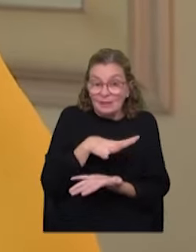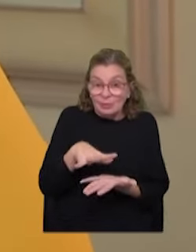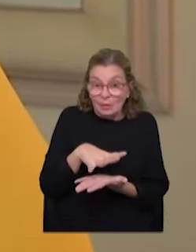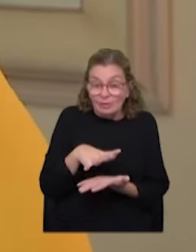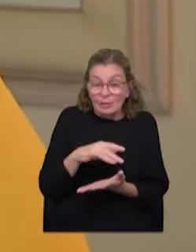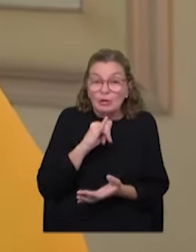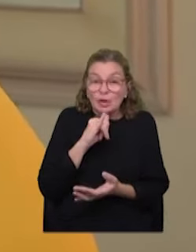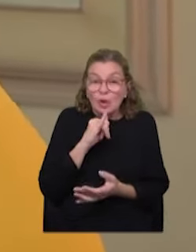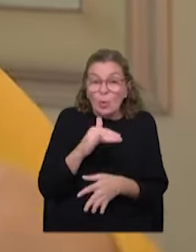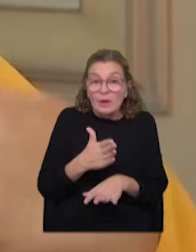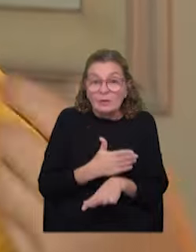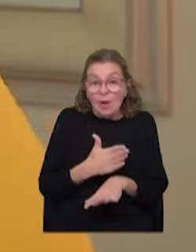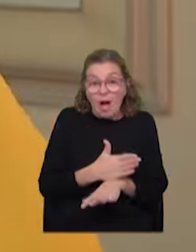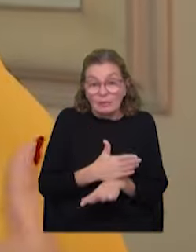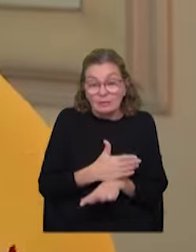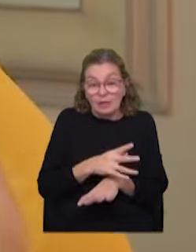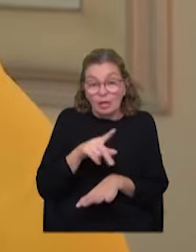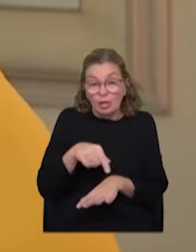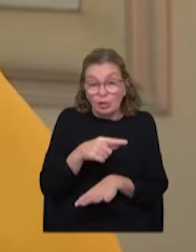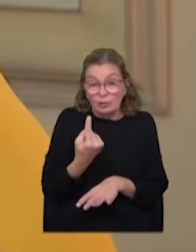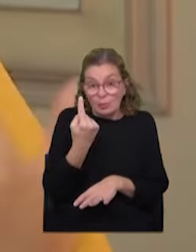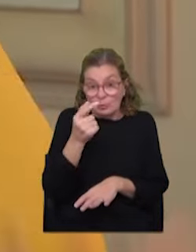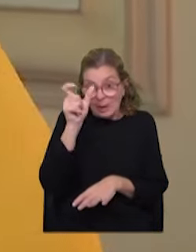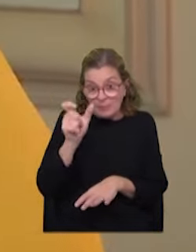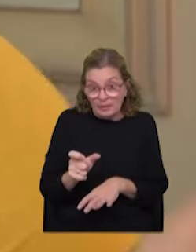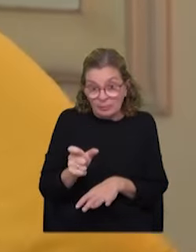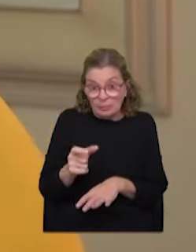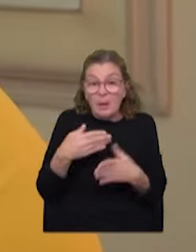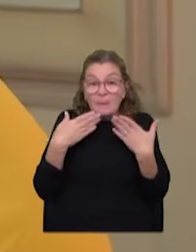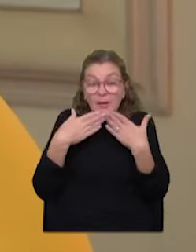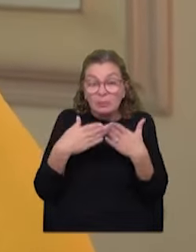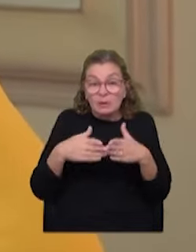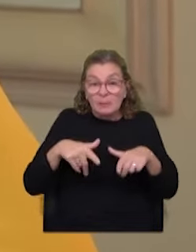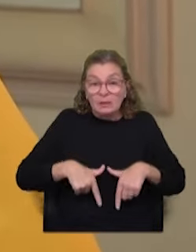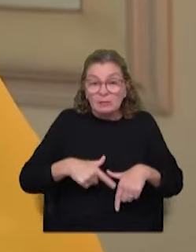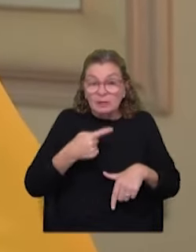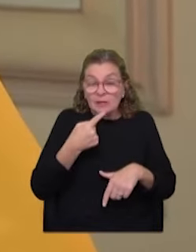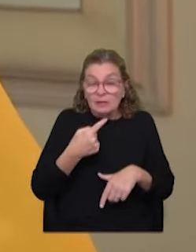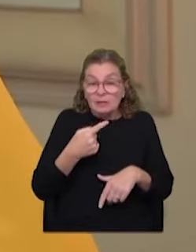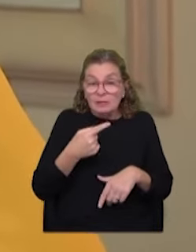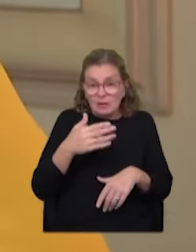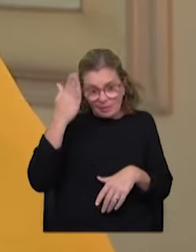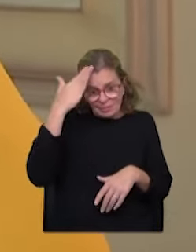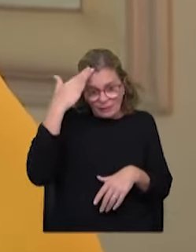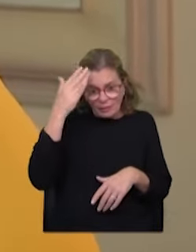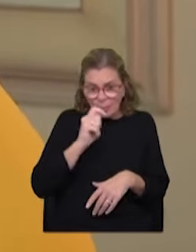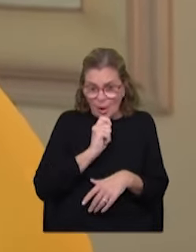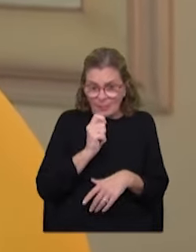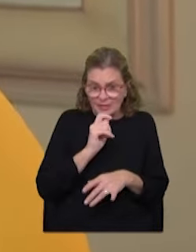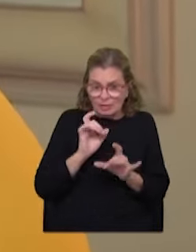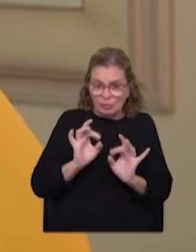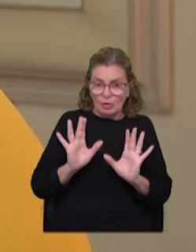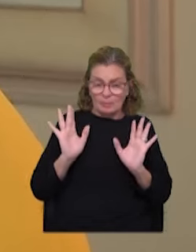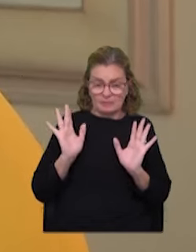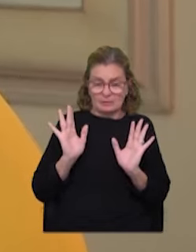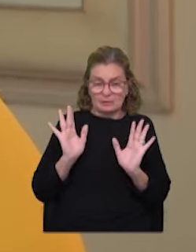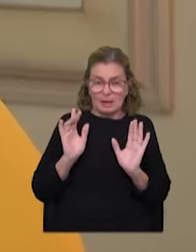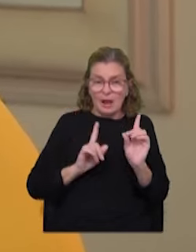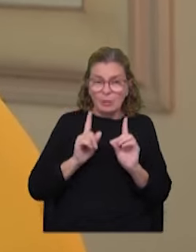que te relataba anteriormente donde un legislador consulta y el ministro dice que se enteró por la prensa ahora Hay ciertos